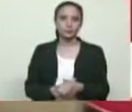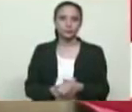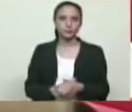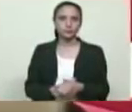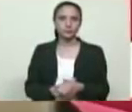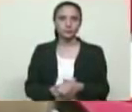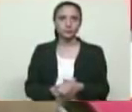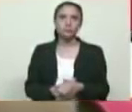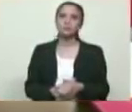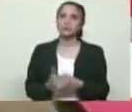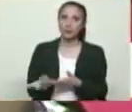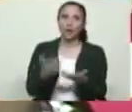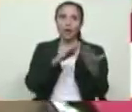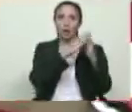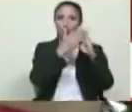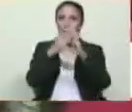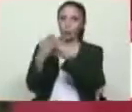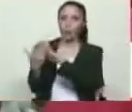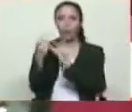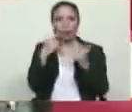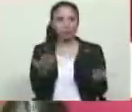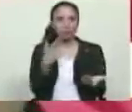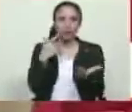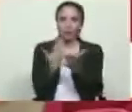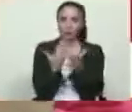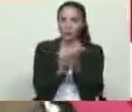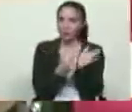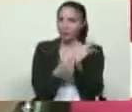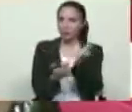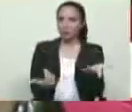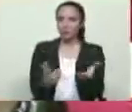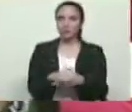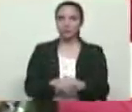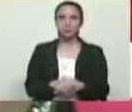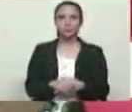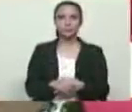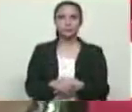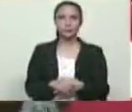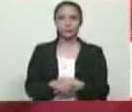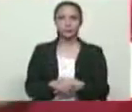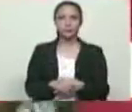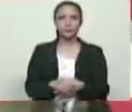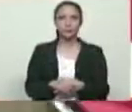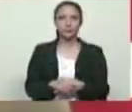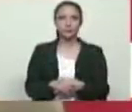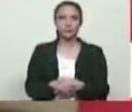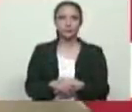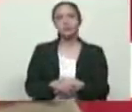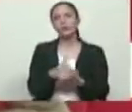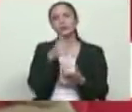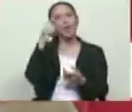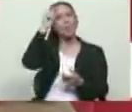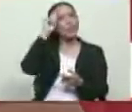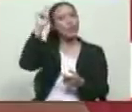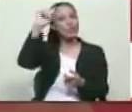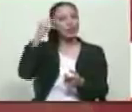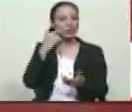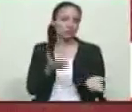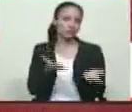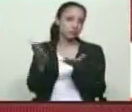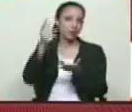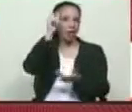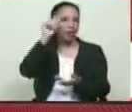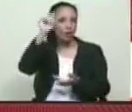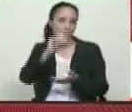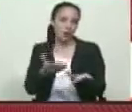La ofensiva comunal 2019 debe responder al plan de la patria en primer lugar. Este es el marco teórico, ideológico,